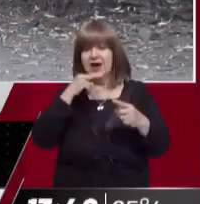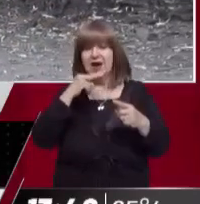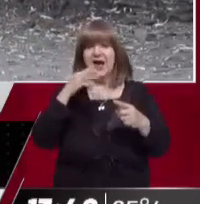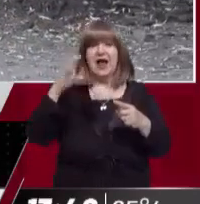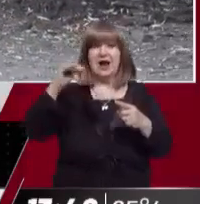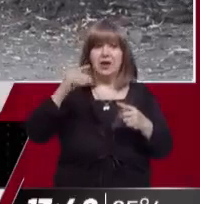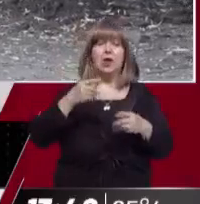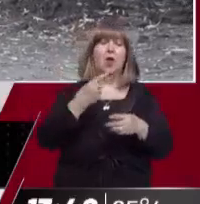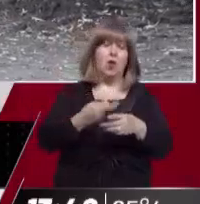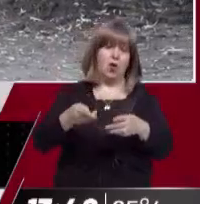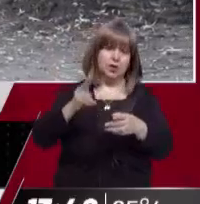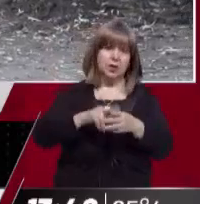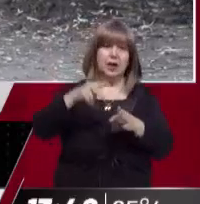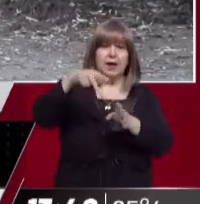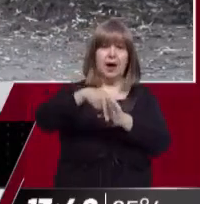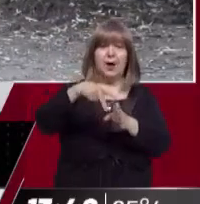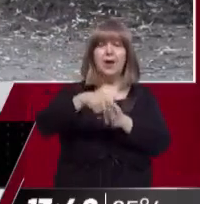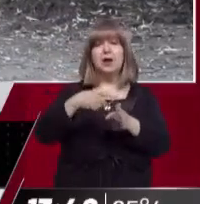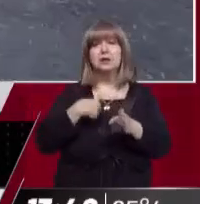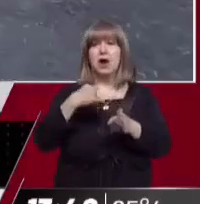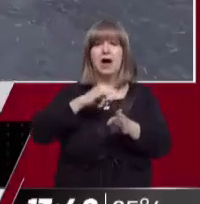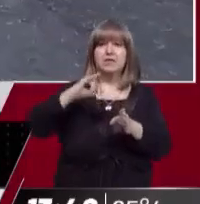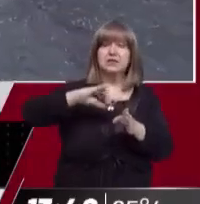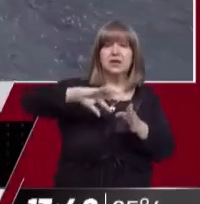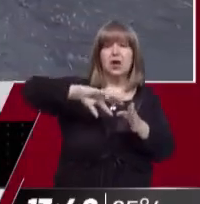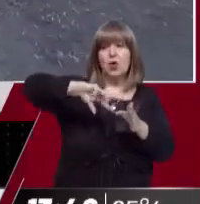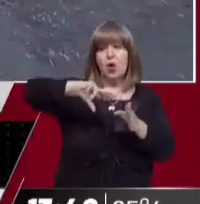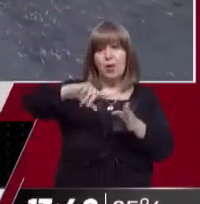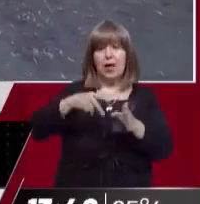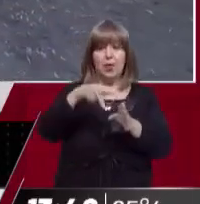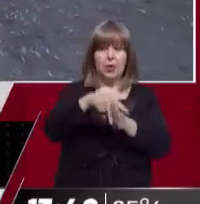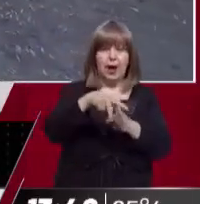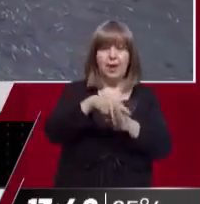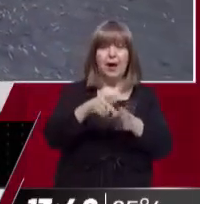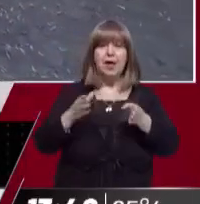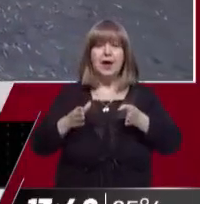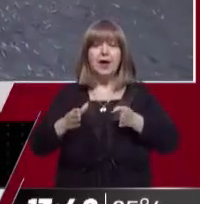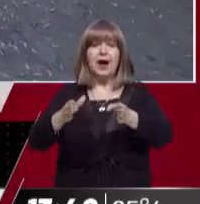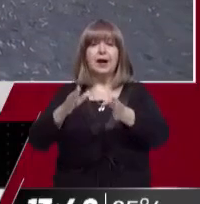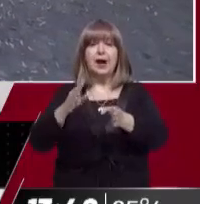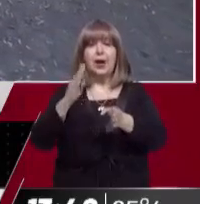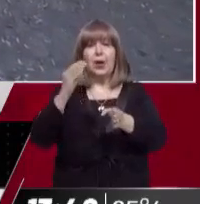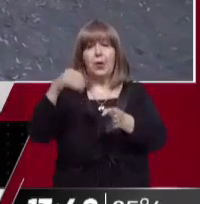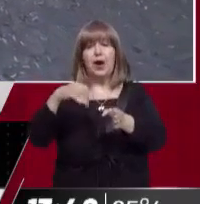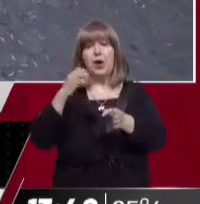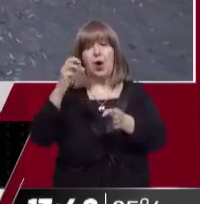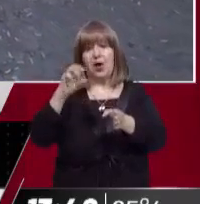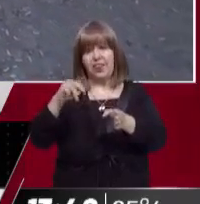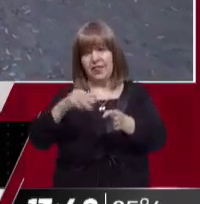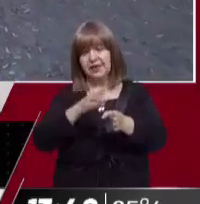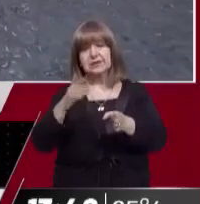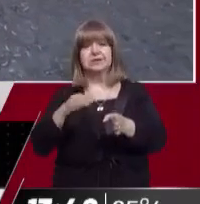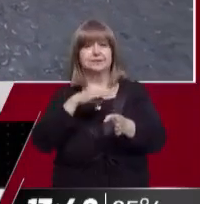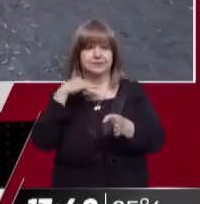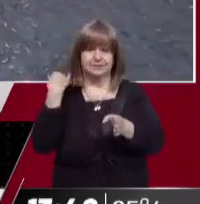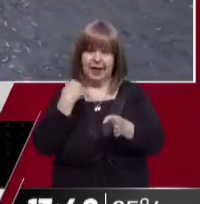animal corrió la misma suerte. Había sido robado en un establo que estaba sobre el carril Buen Orden, mientras que el último